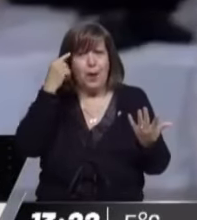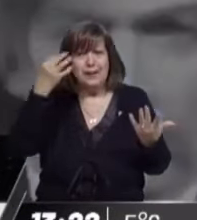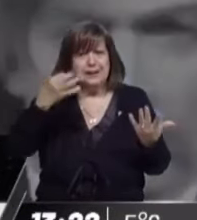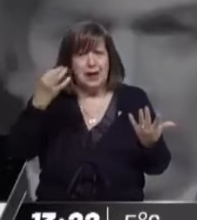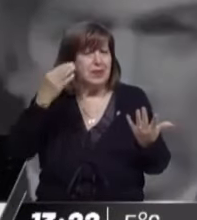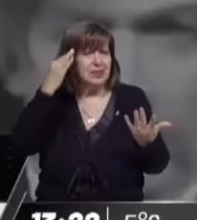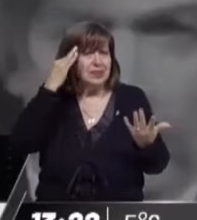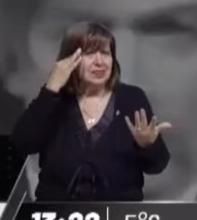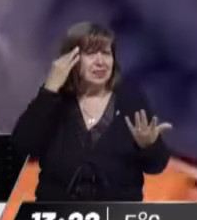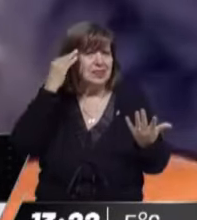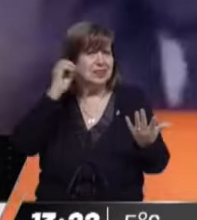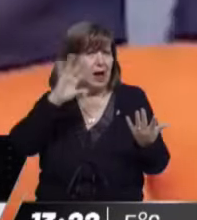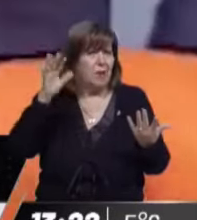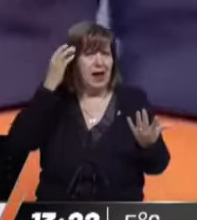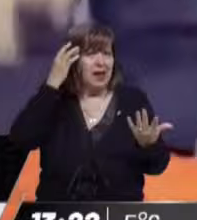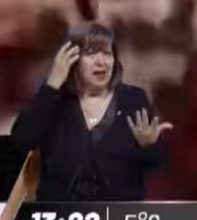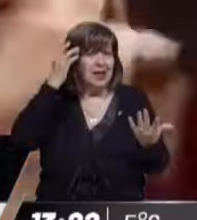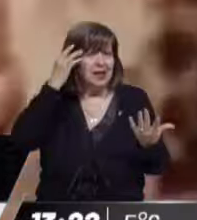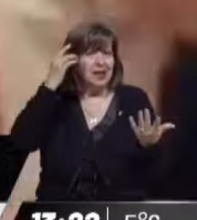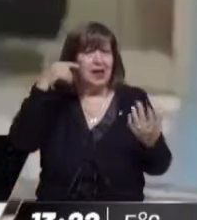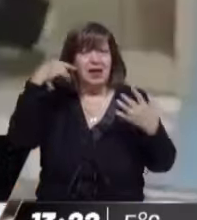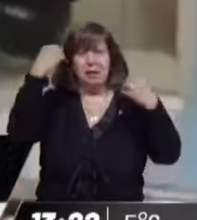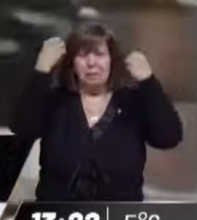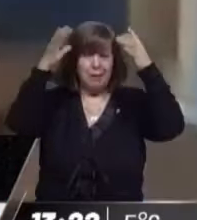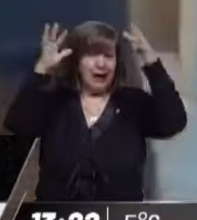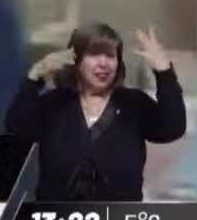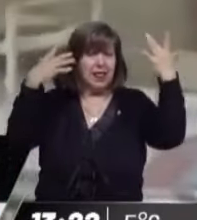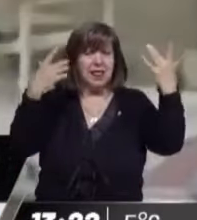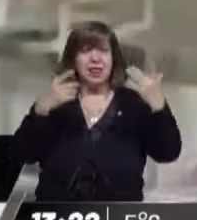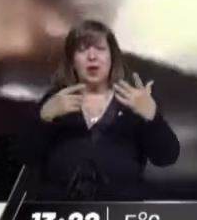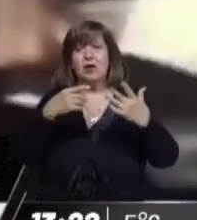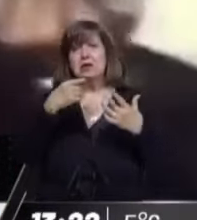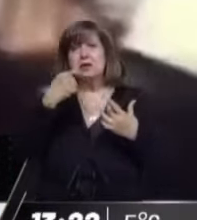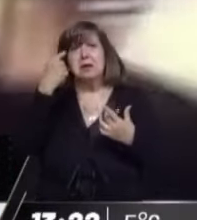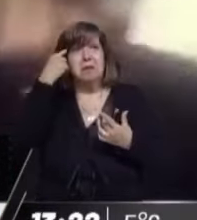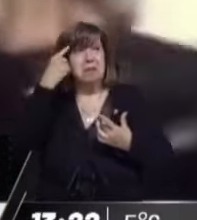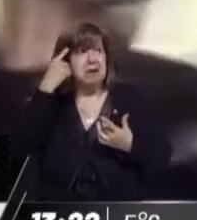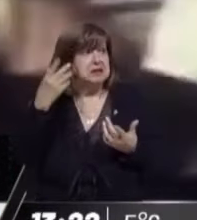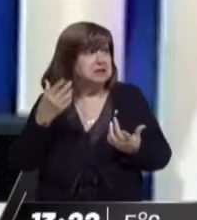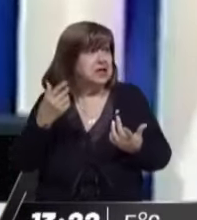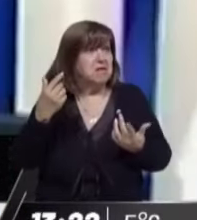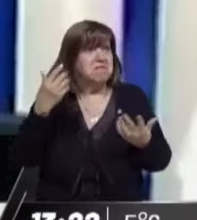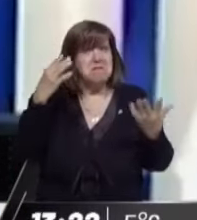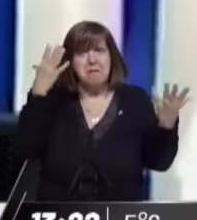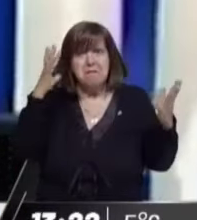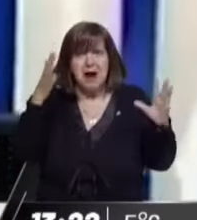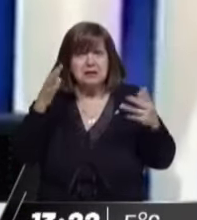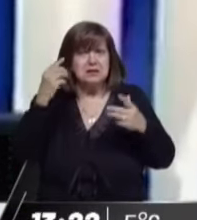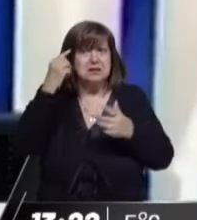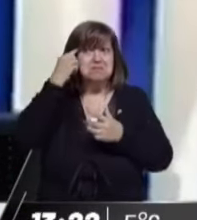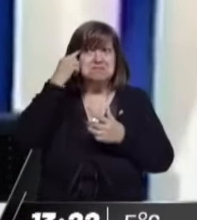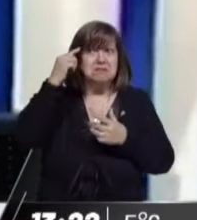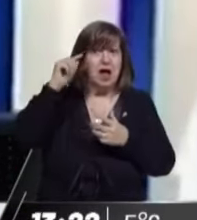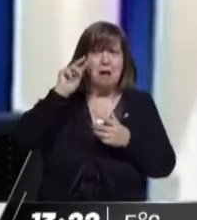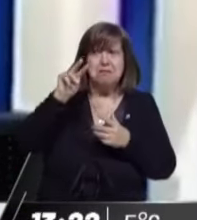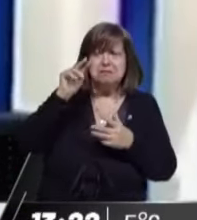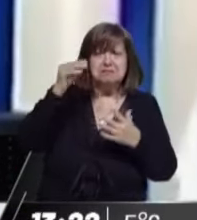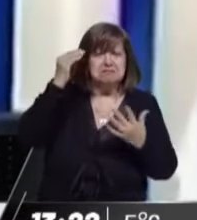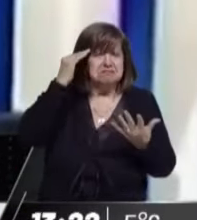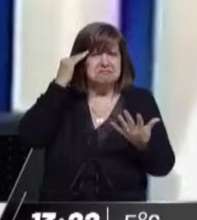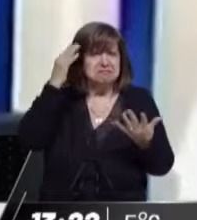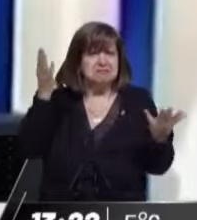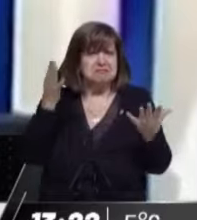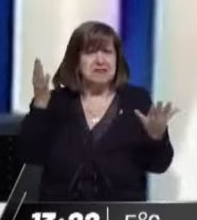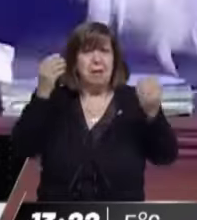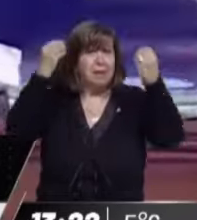finalmente en las últimas horas porque por momentos se hablaba de alzheimer por momentos demencia senil eh Lo Real buen finalmente un diagnóstico No